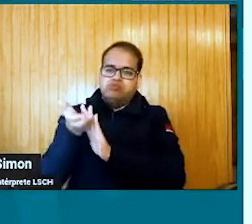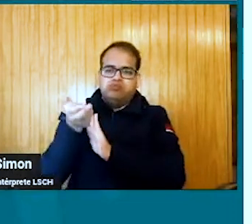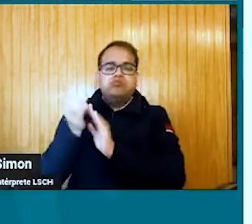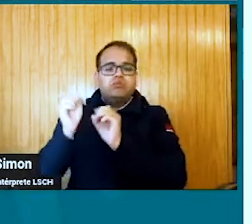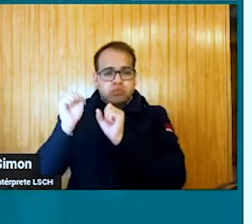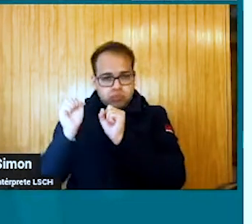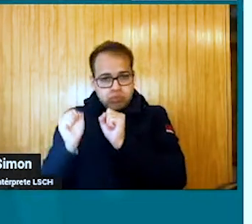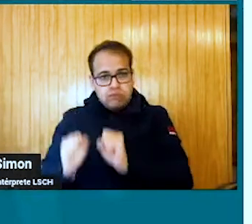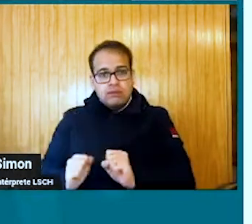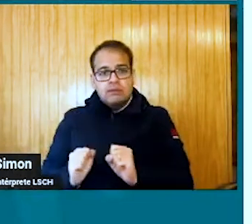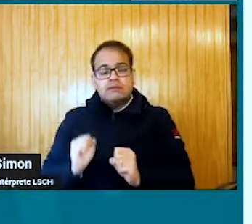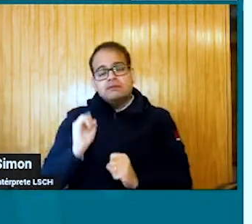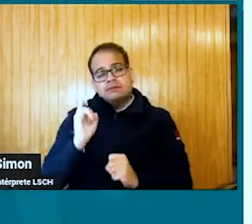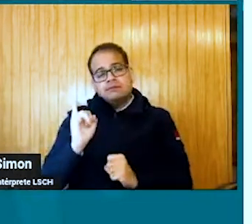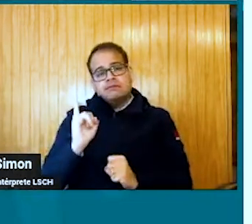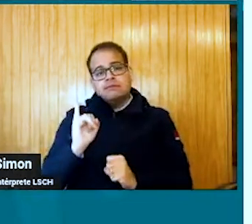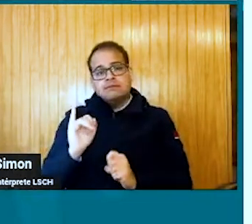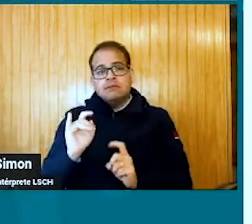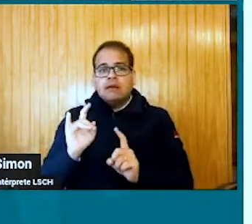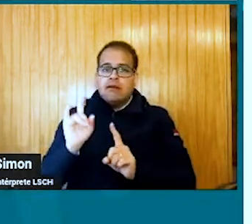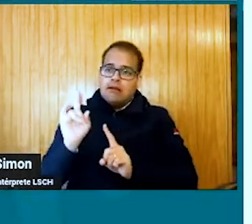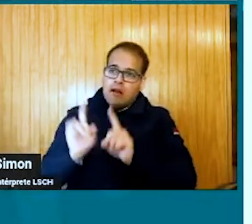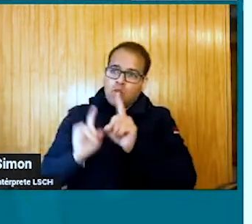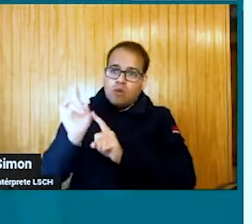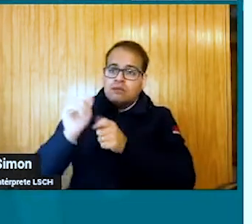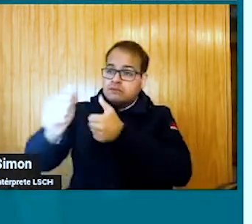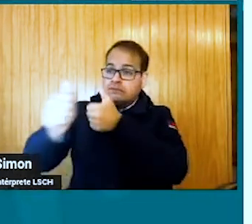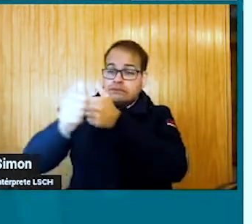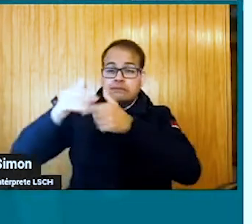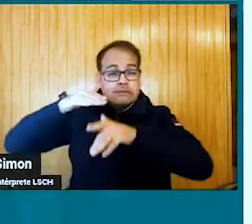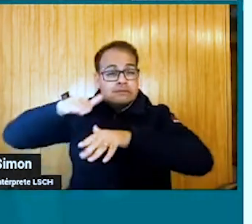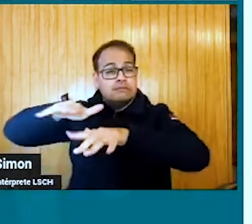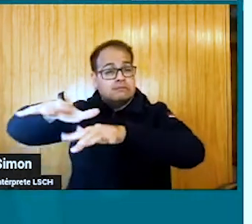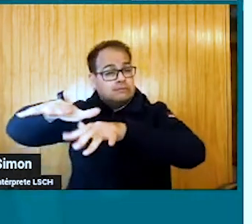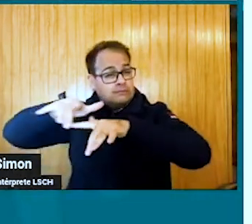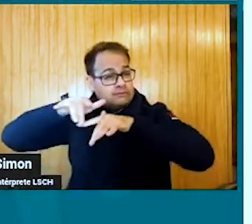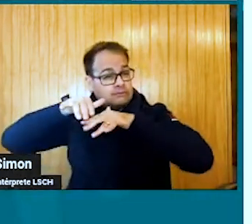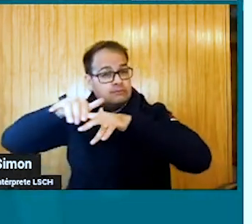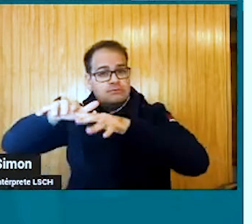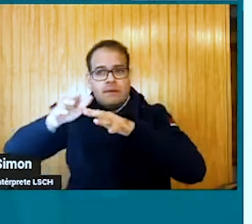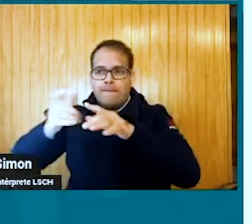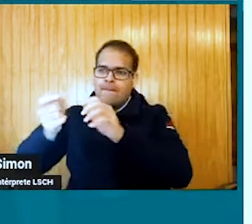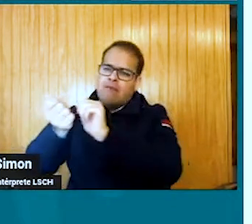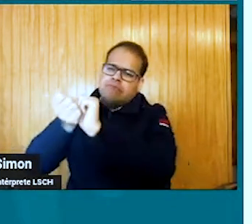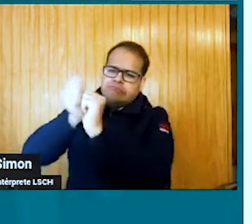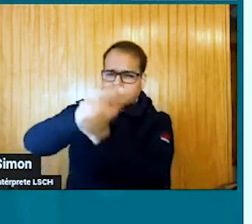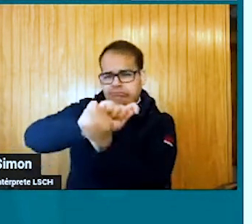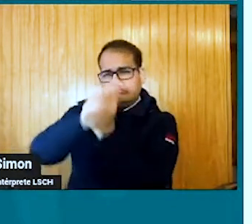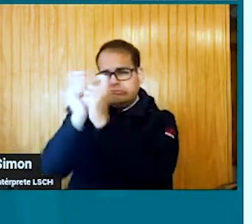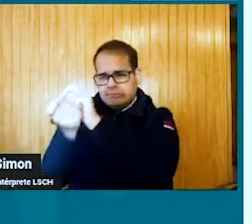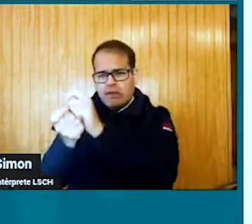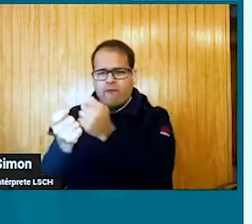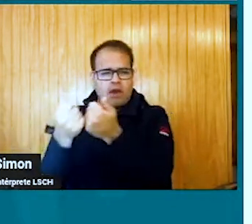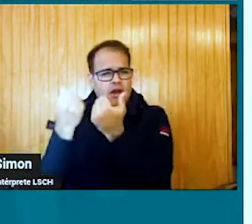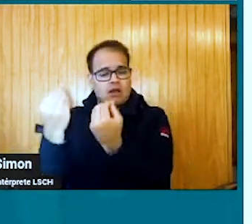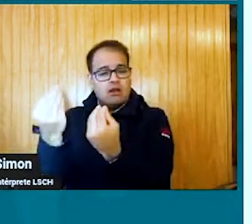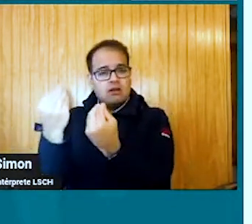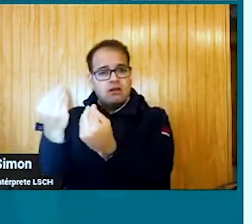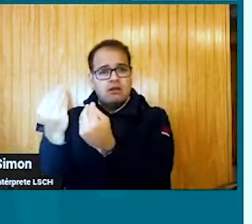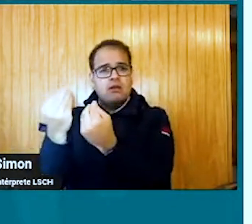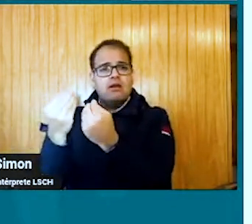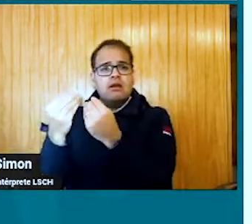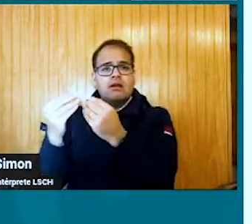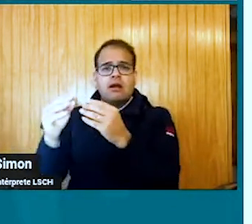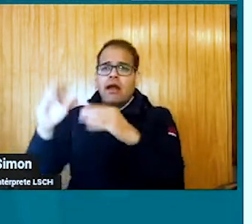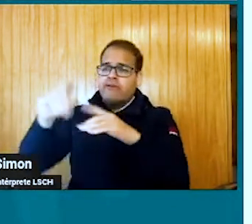máquinas cerca del mar, por ejemplo, que hay unas inversiones térmicas súper buenas, y estas de repente suben